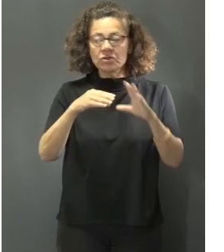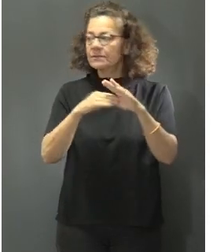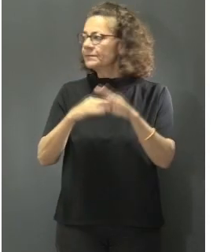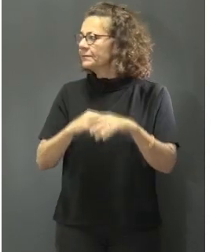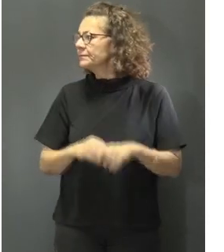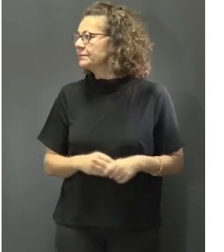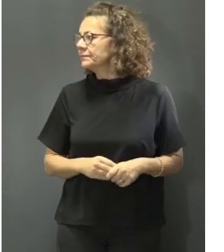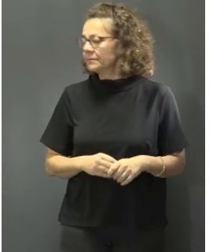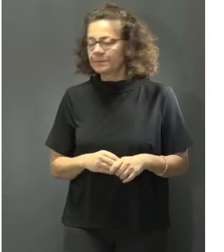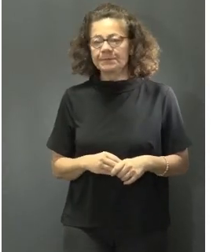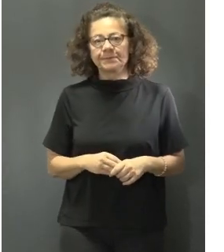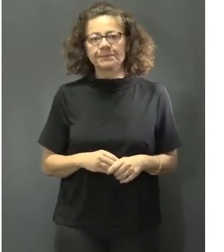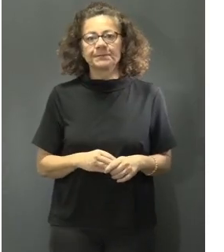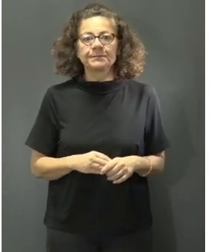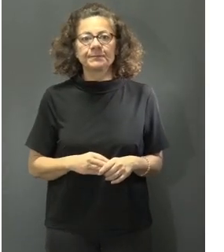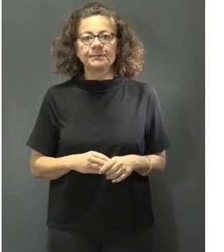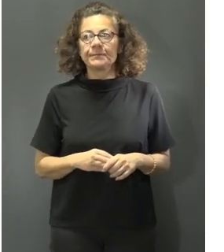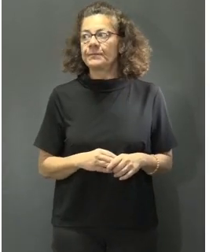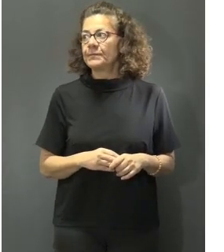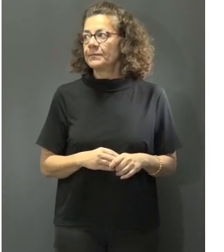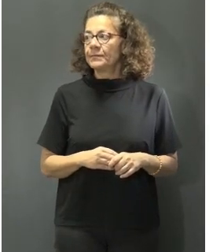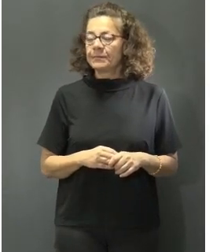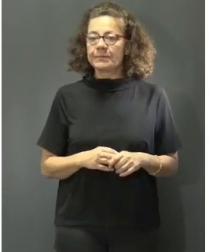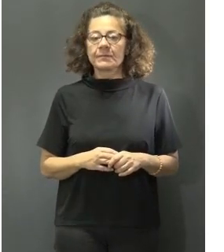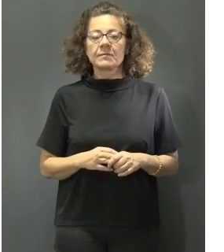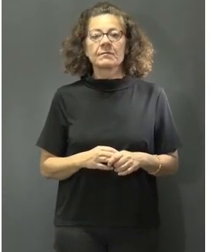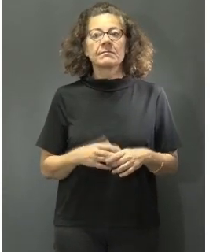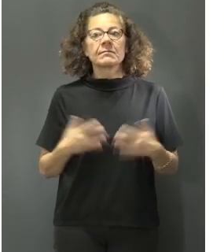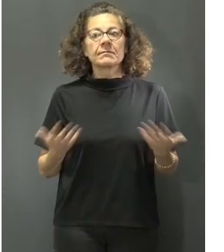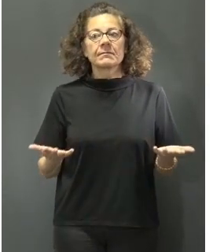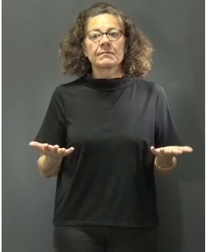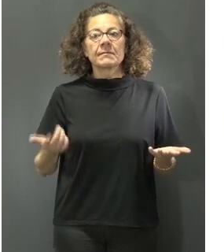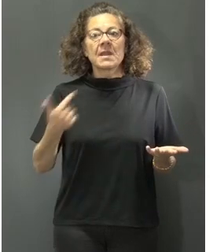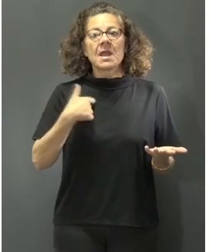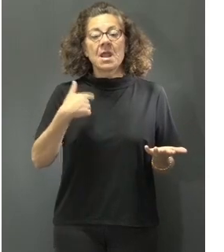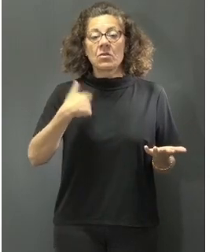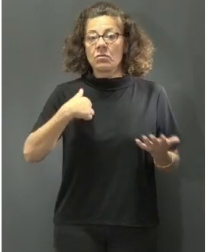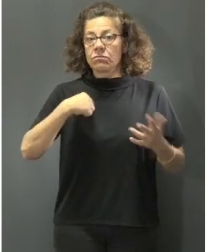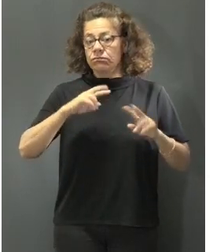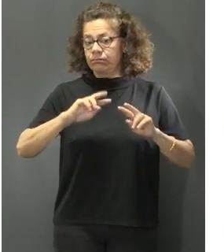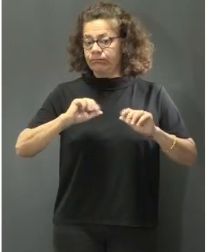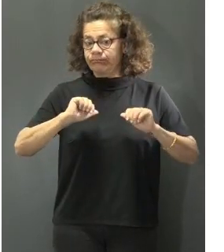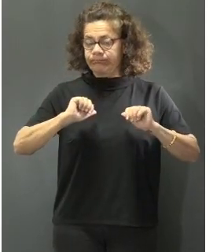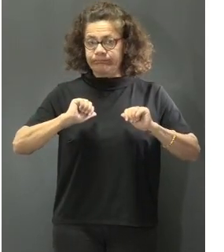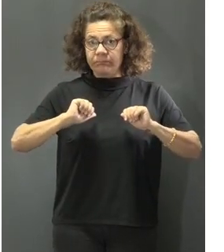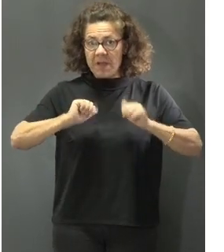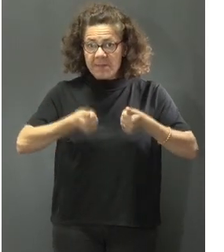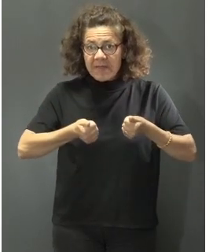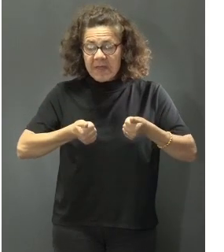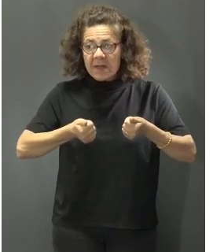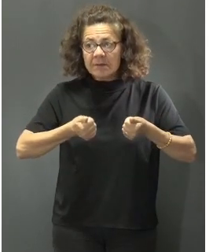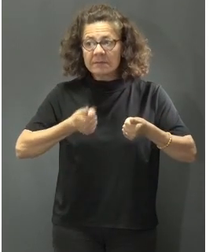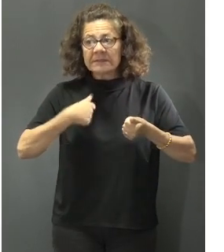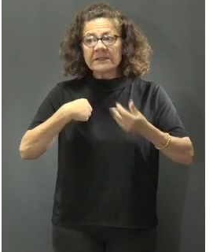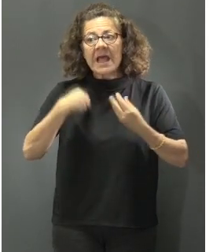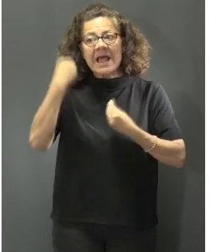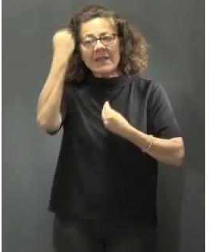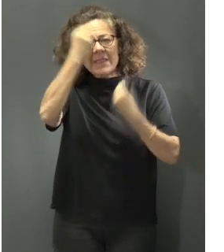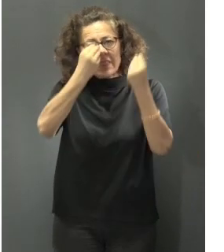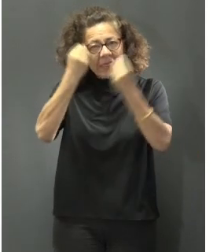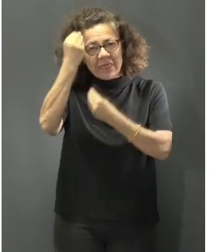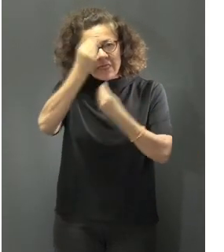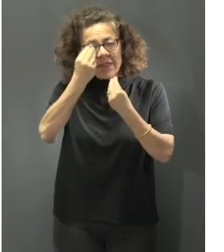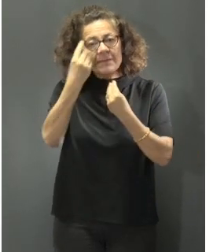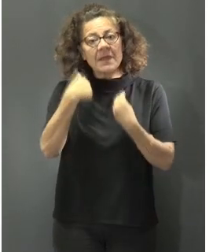Lucía. Bueno, pues, a ver, yo para empezar haría una reflexión, y es